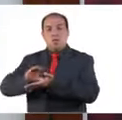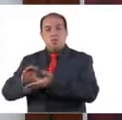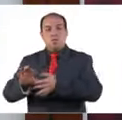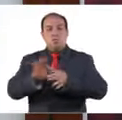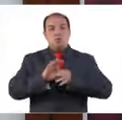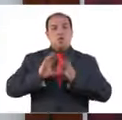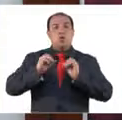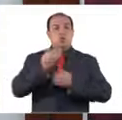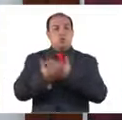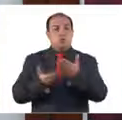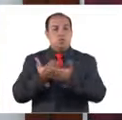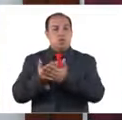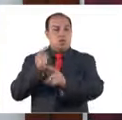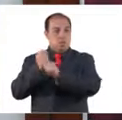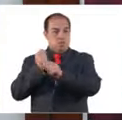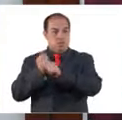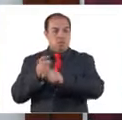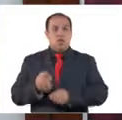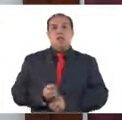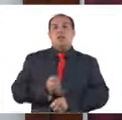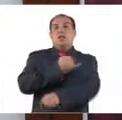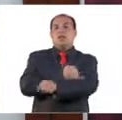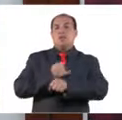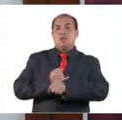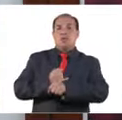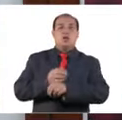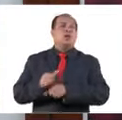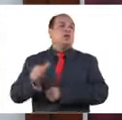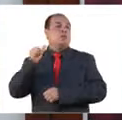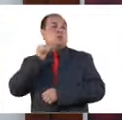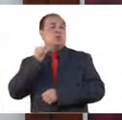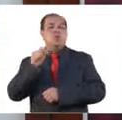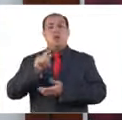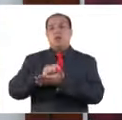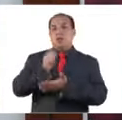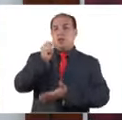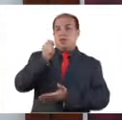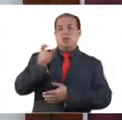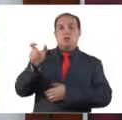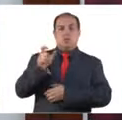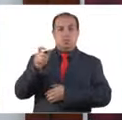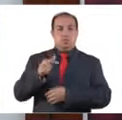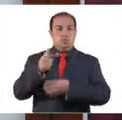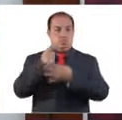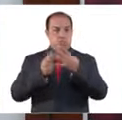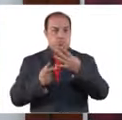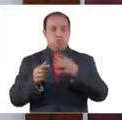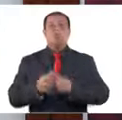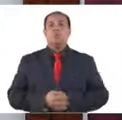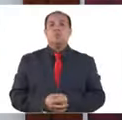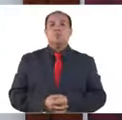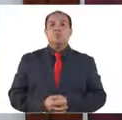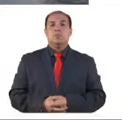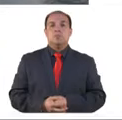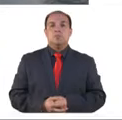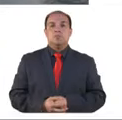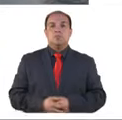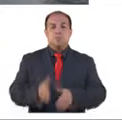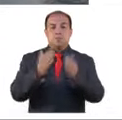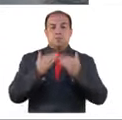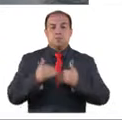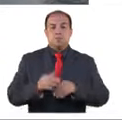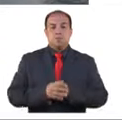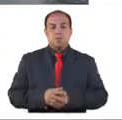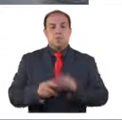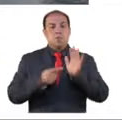en Iztapalapa, en Azcapotzalco, hemos hecho también ciclovías en Tláhuac y en Xochimilco, por darles algunos ejemplos. La que sigue, por favor. Entonces aquí